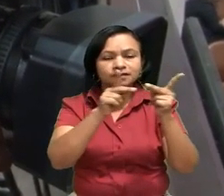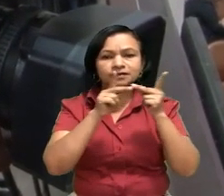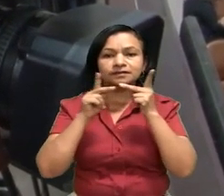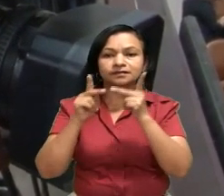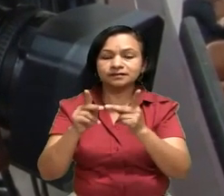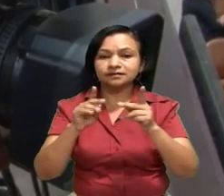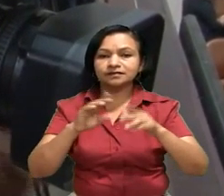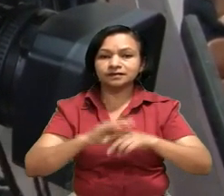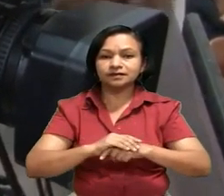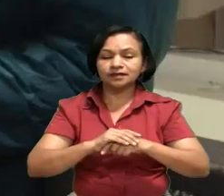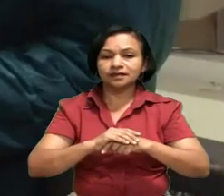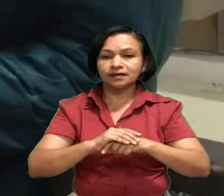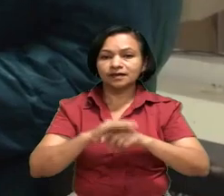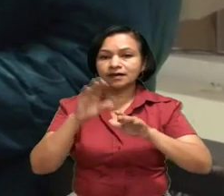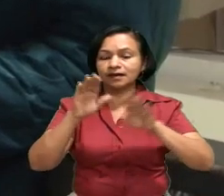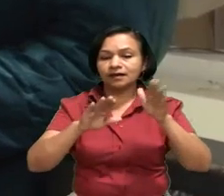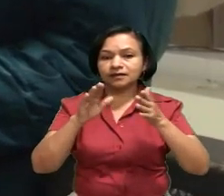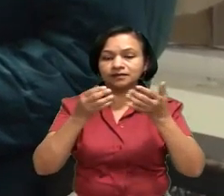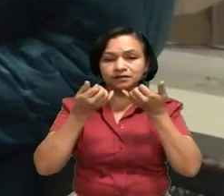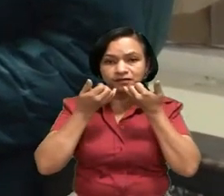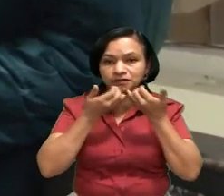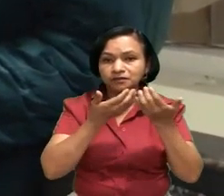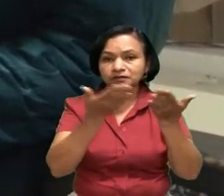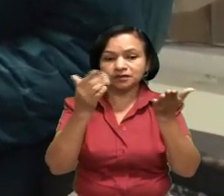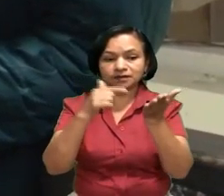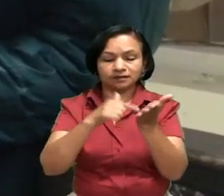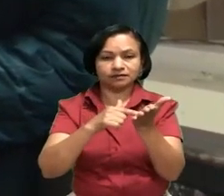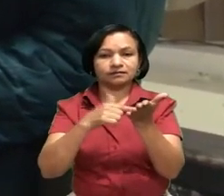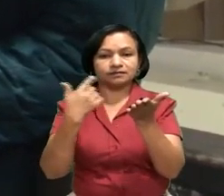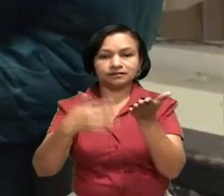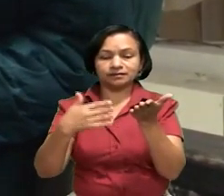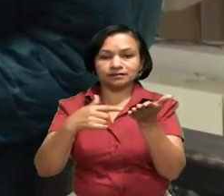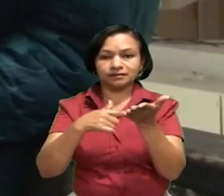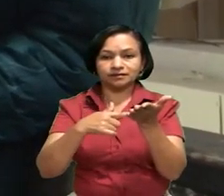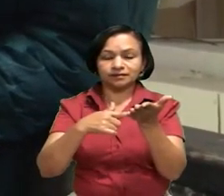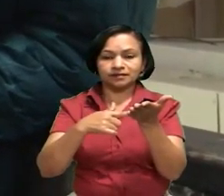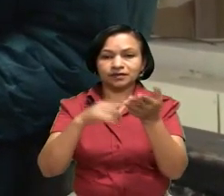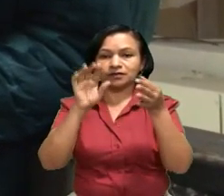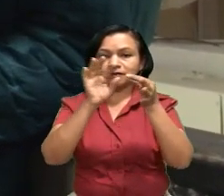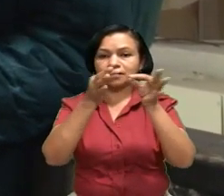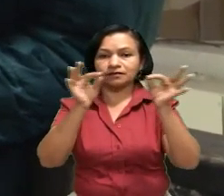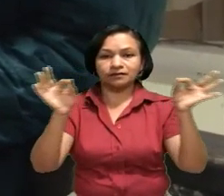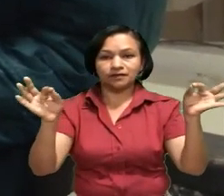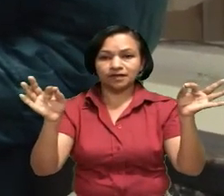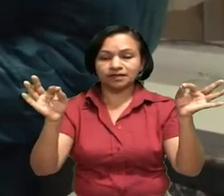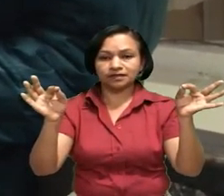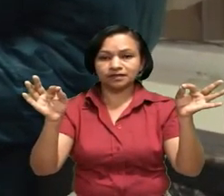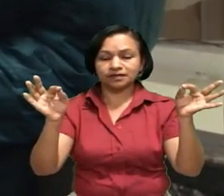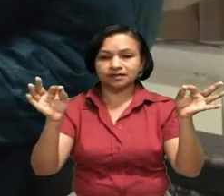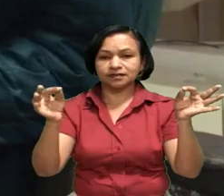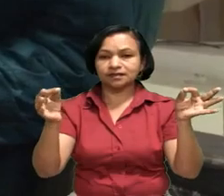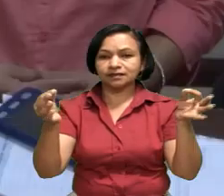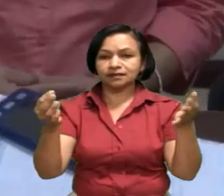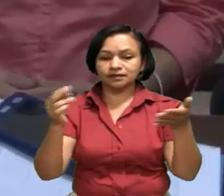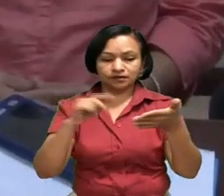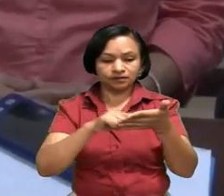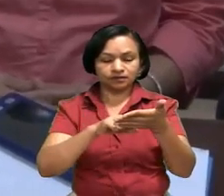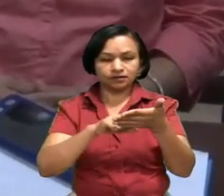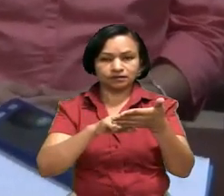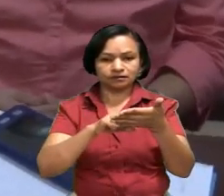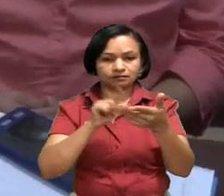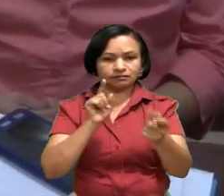a veces uno publica cosas y aparentemente son unas frases citas que no significan nada y de repente te